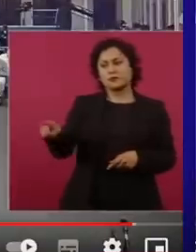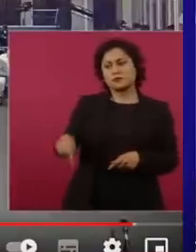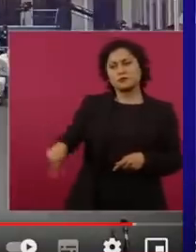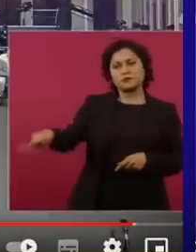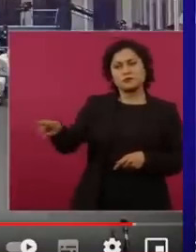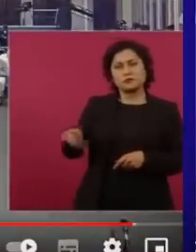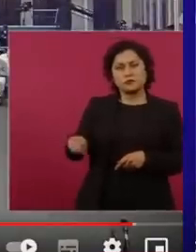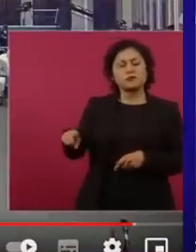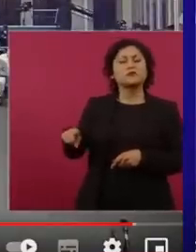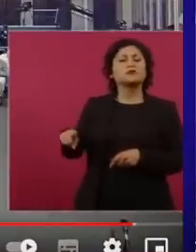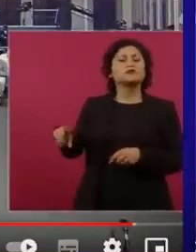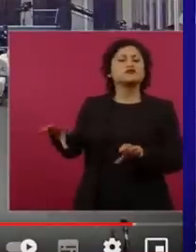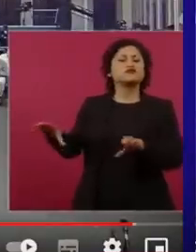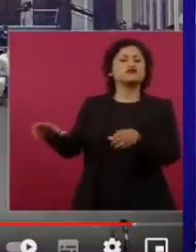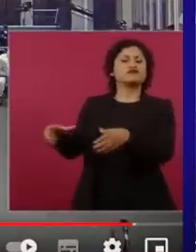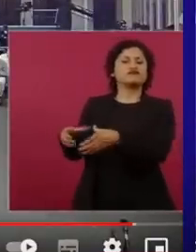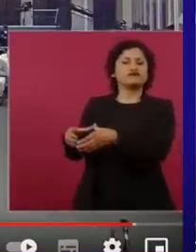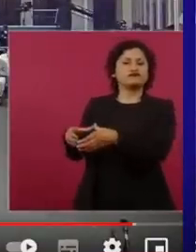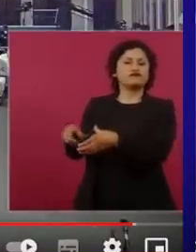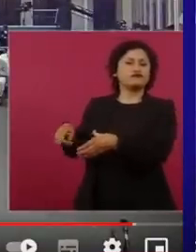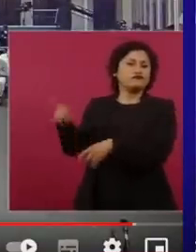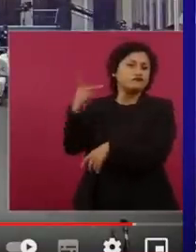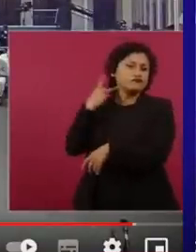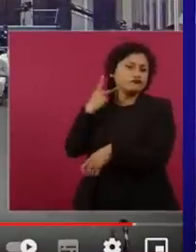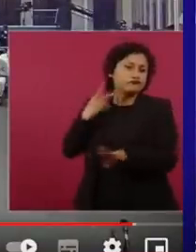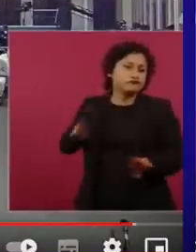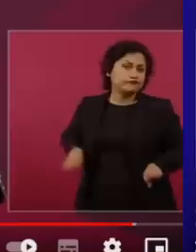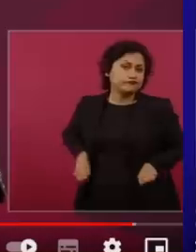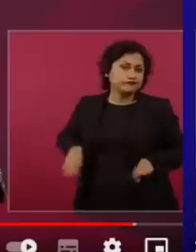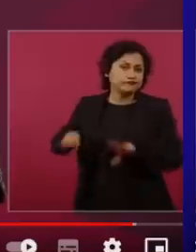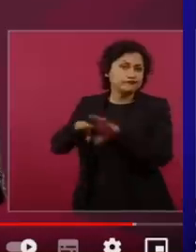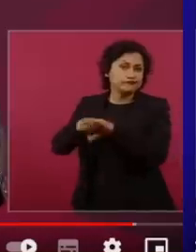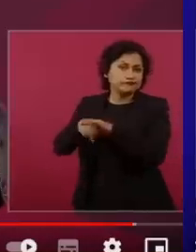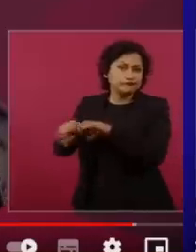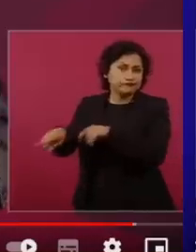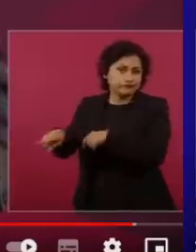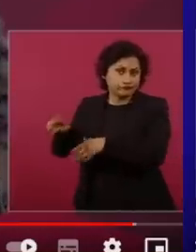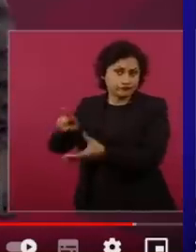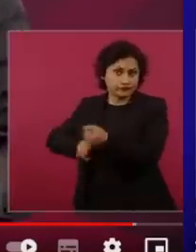politiqueros en el Perú.